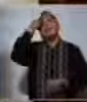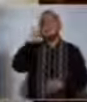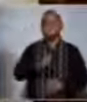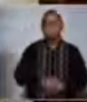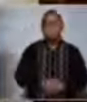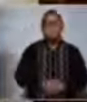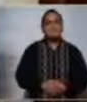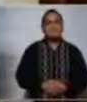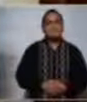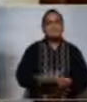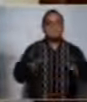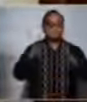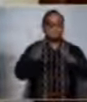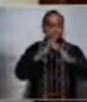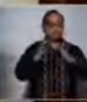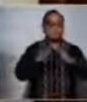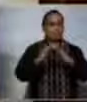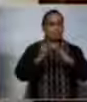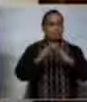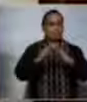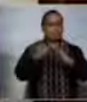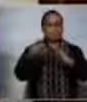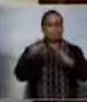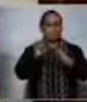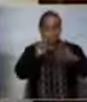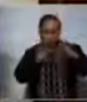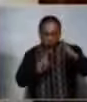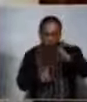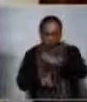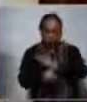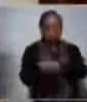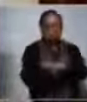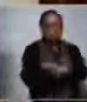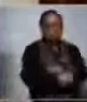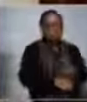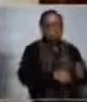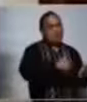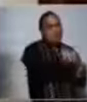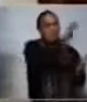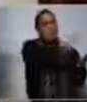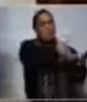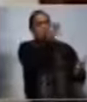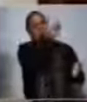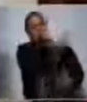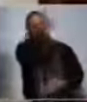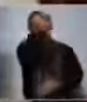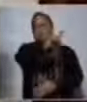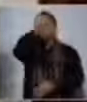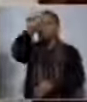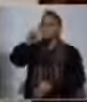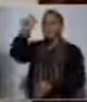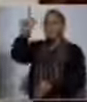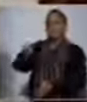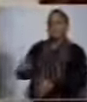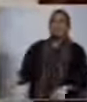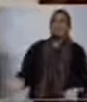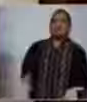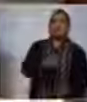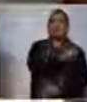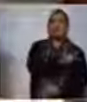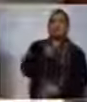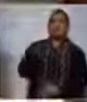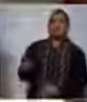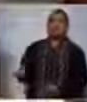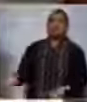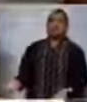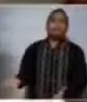entonces entran a su casa con toda la hazaña y la pintarrajean. No, bueno, no, y la diligencia se hizo en presencia del